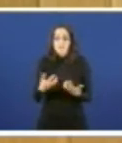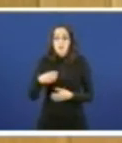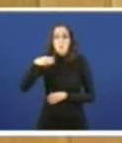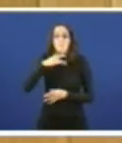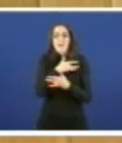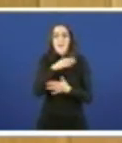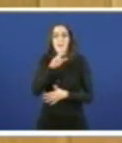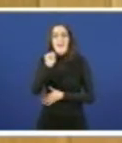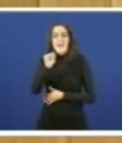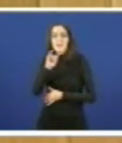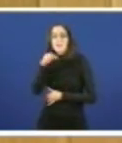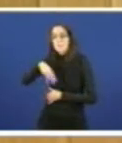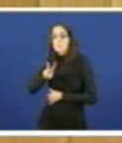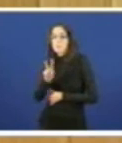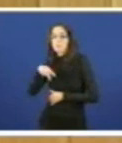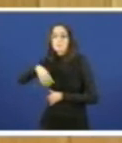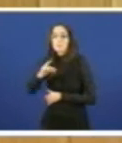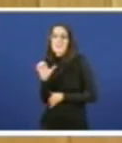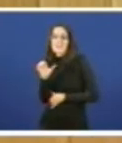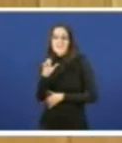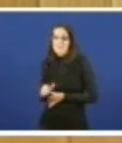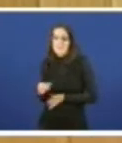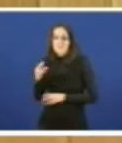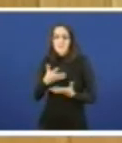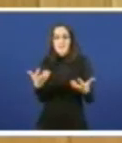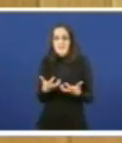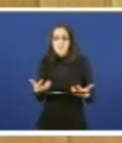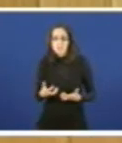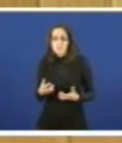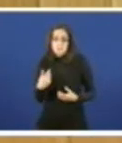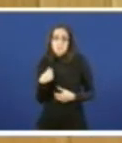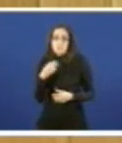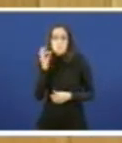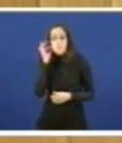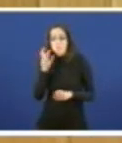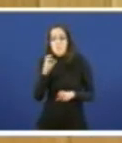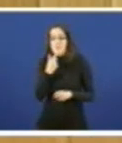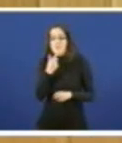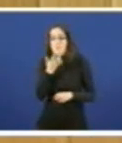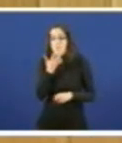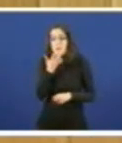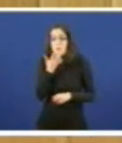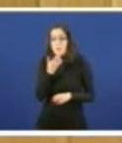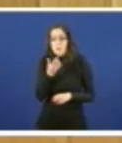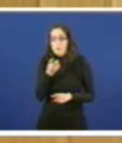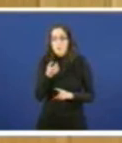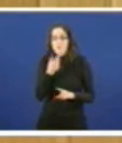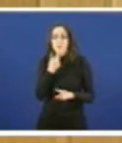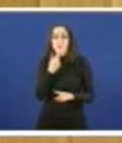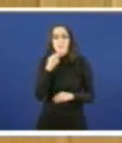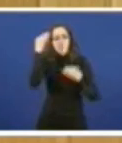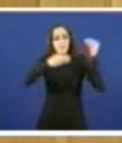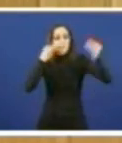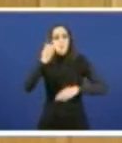nova, un texto sobre as violencias invisibles, e ela utiliza moi ben a metáfora de que cando invisibilizamos a Rosalía de Castro, e